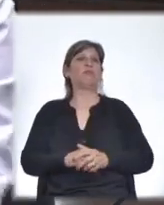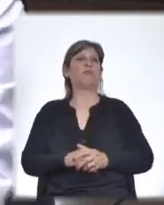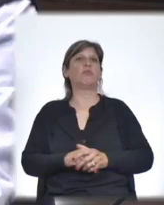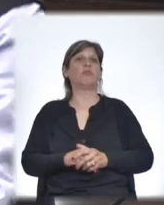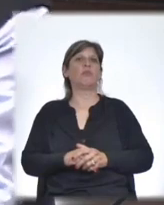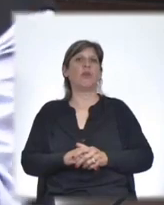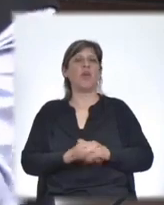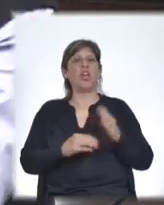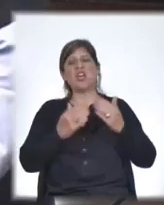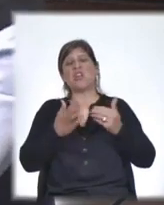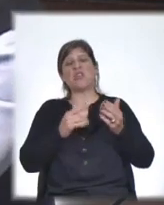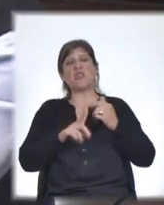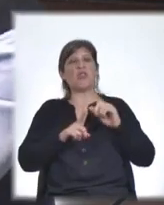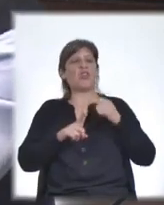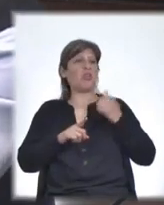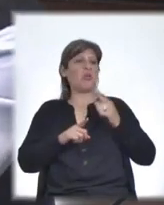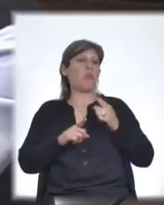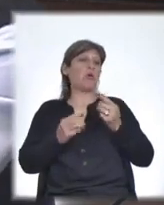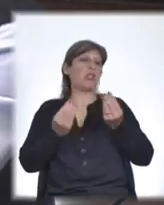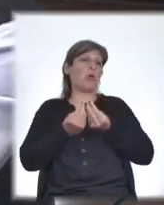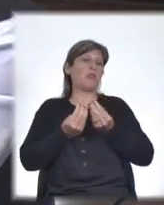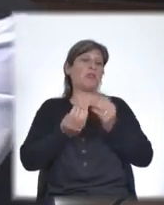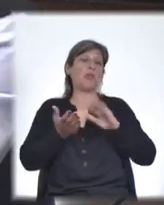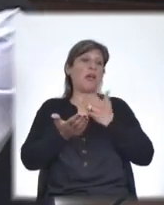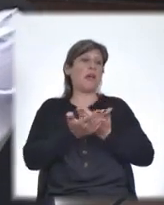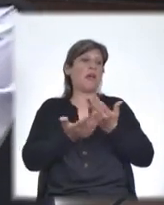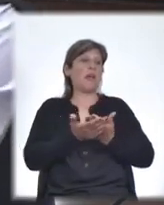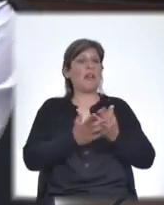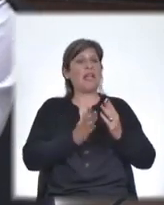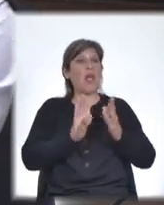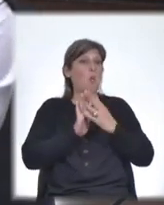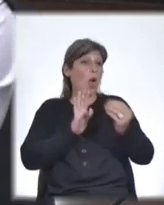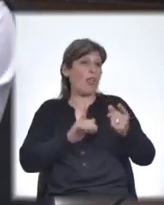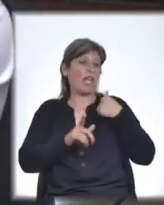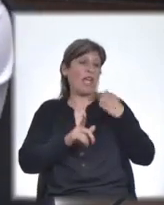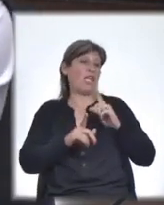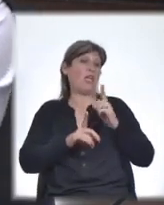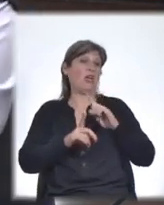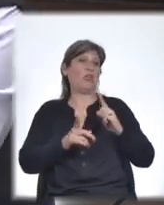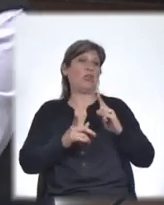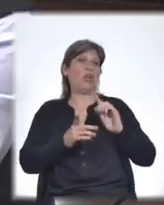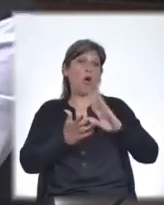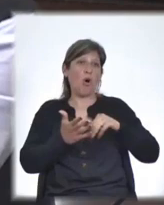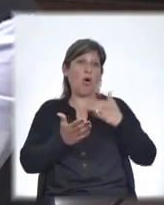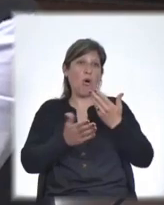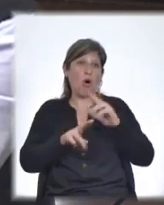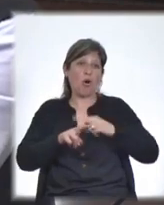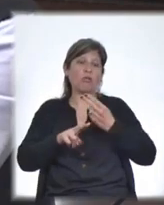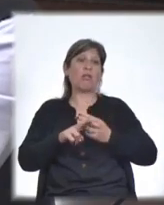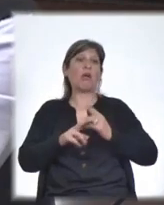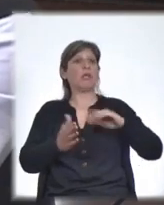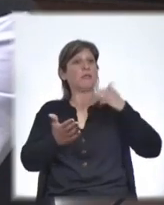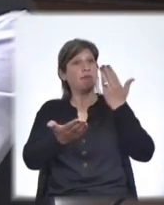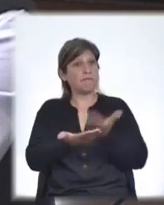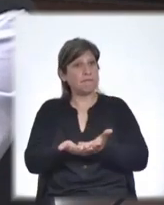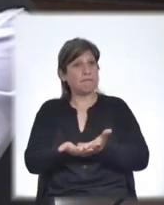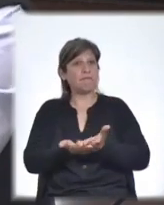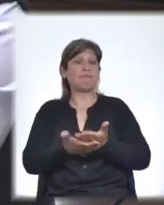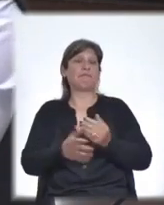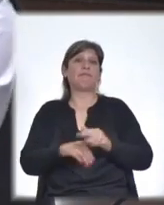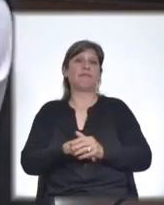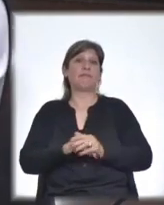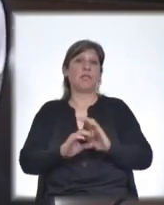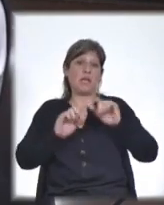No importa cuántas veces fracase este dogma, parece que viene nuevamente y se pone arriba de la mesa, señor presidente.